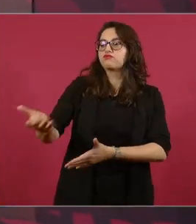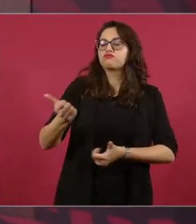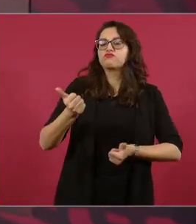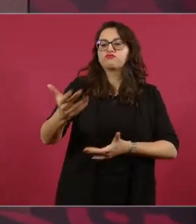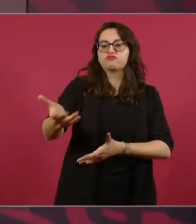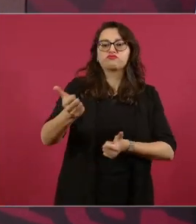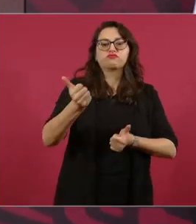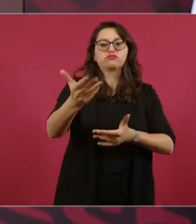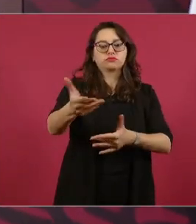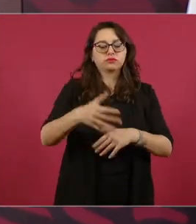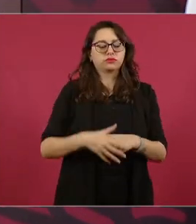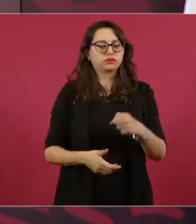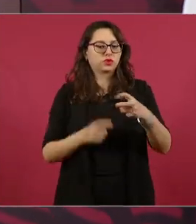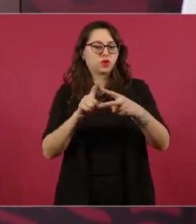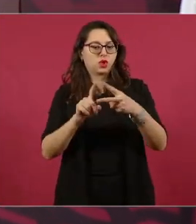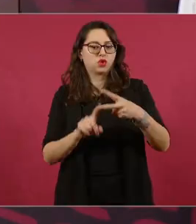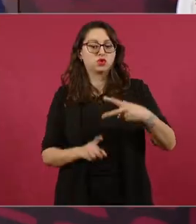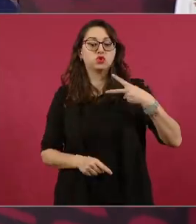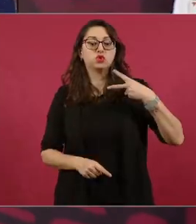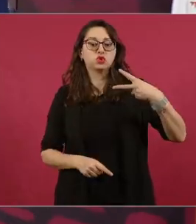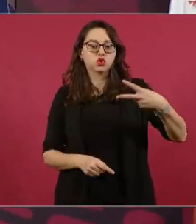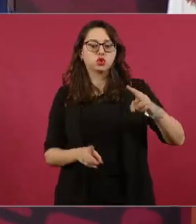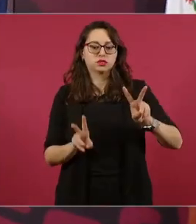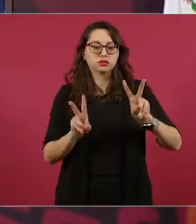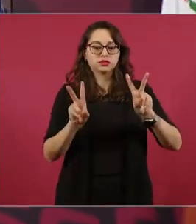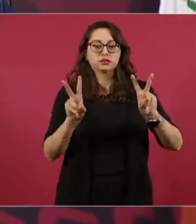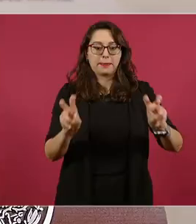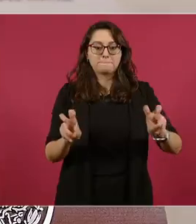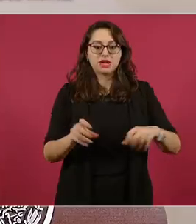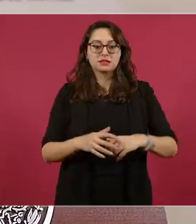es quién en las mentiras. Eso nada más para